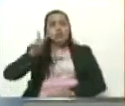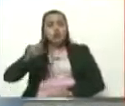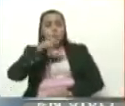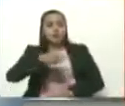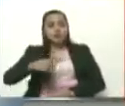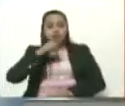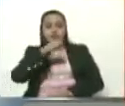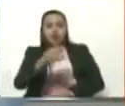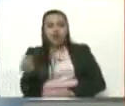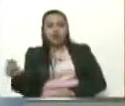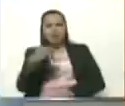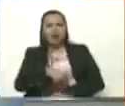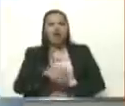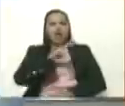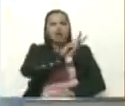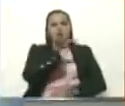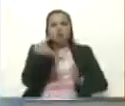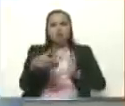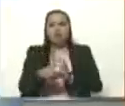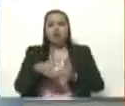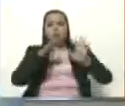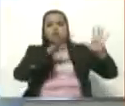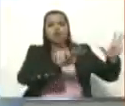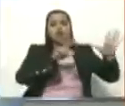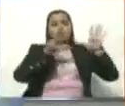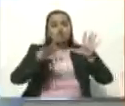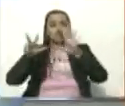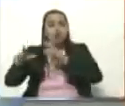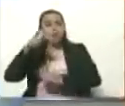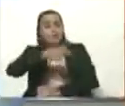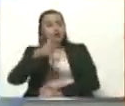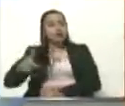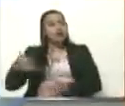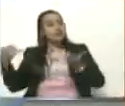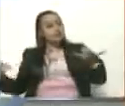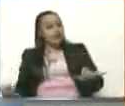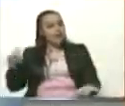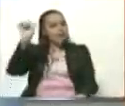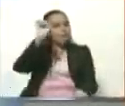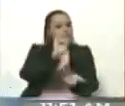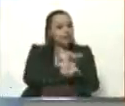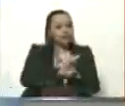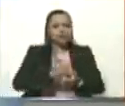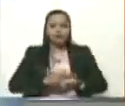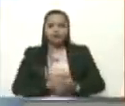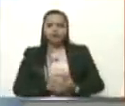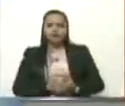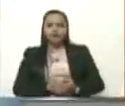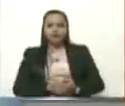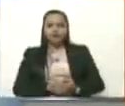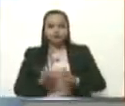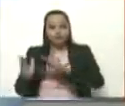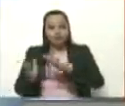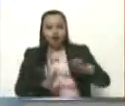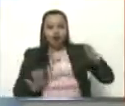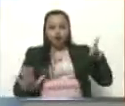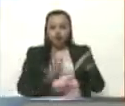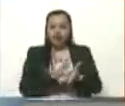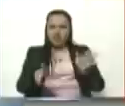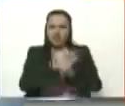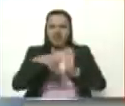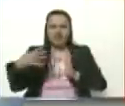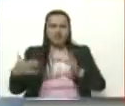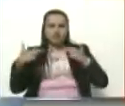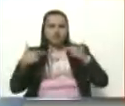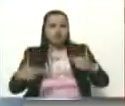mil 488 sentencias condenatorias en materia de derechos humanos una materia